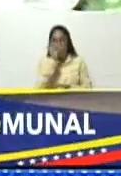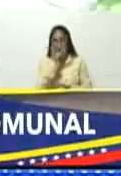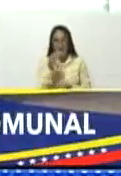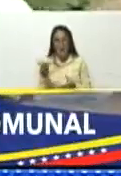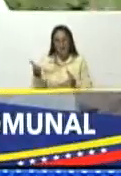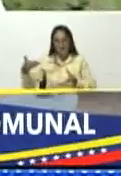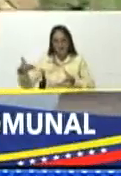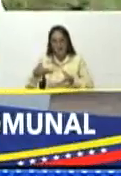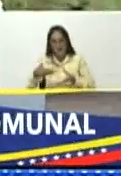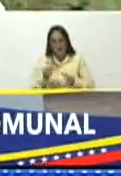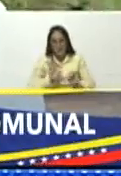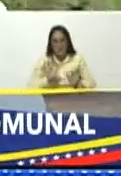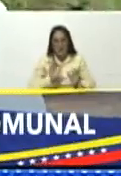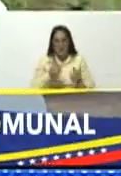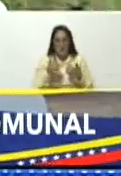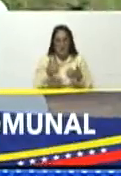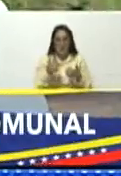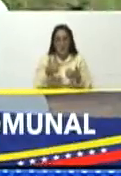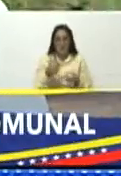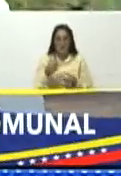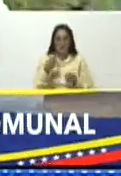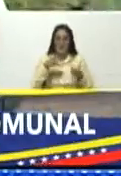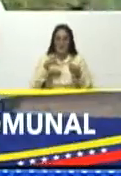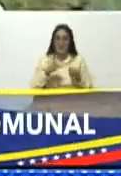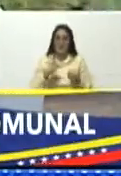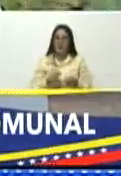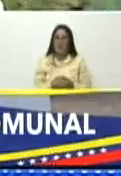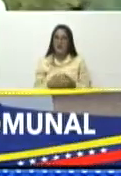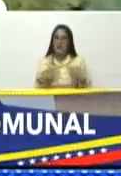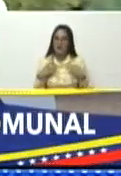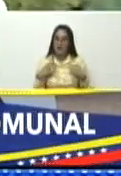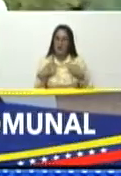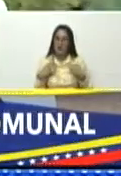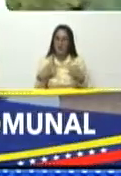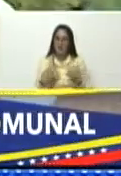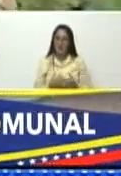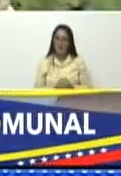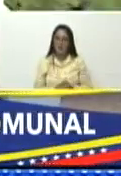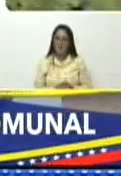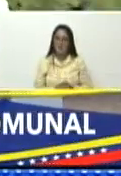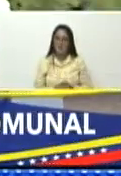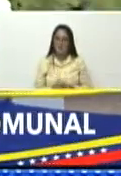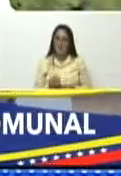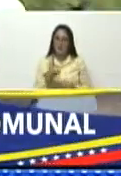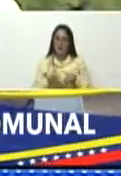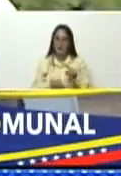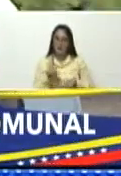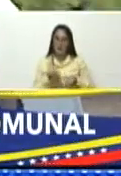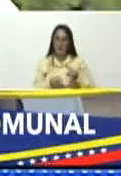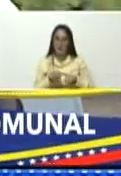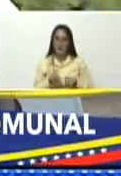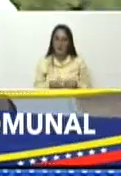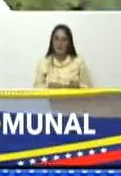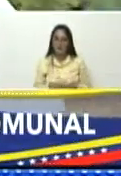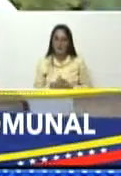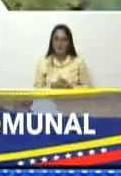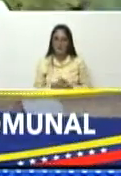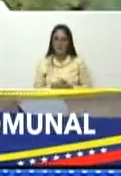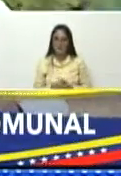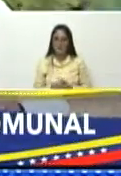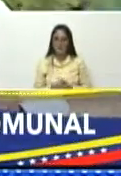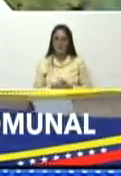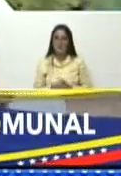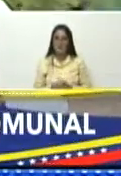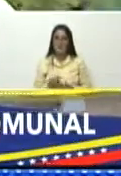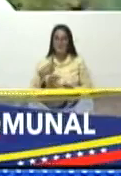relleno bien preparado. Ropa. ¿Cuántas cosas? Ya Este cuento